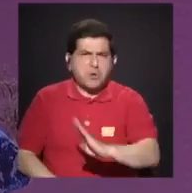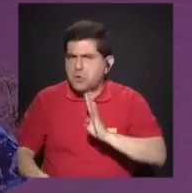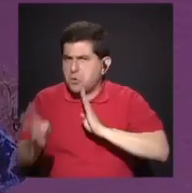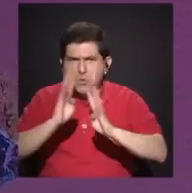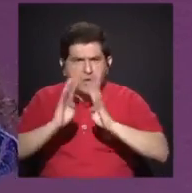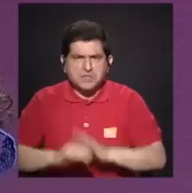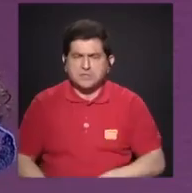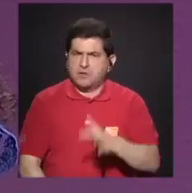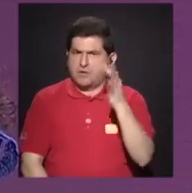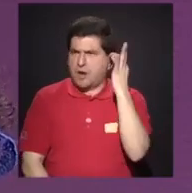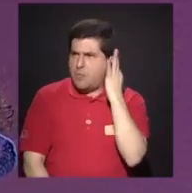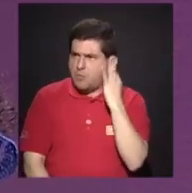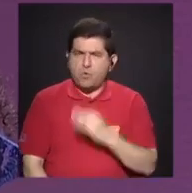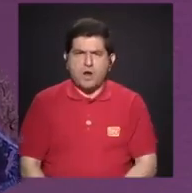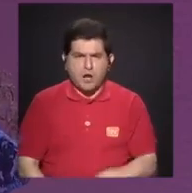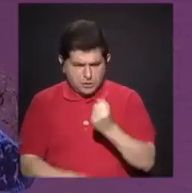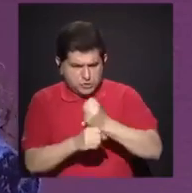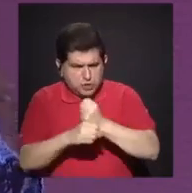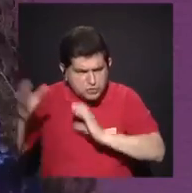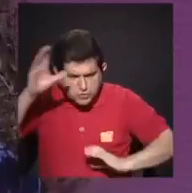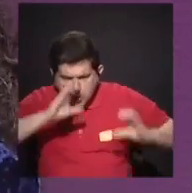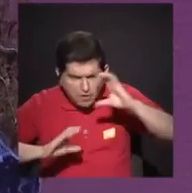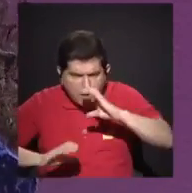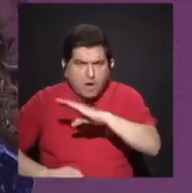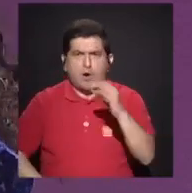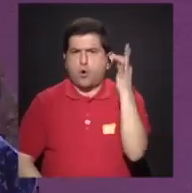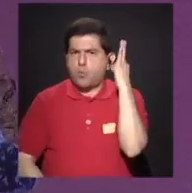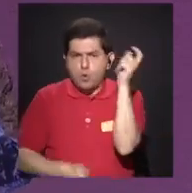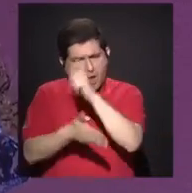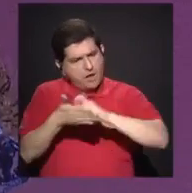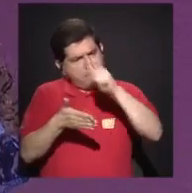que hay mujeres que hacen ciencia, que hay mujeres que